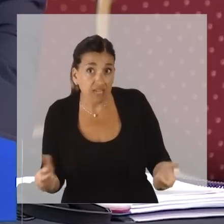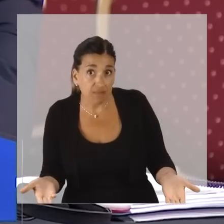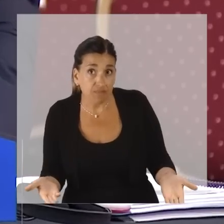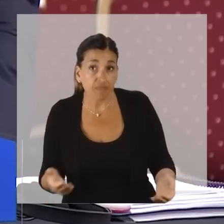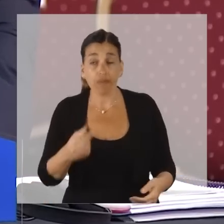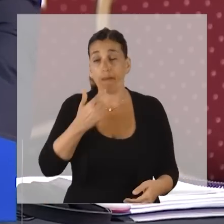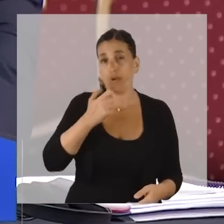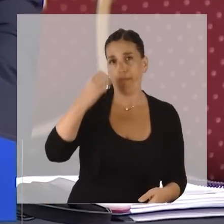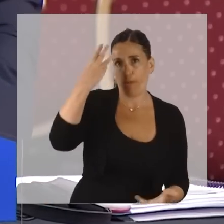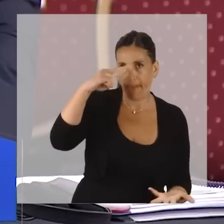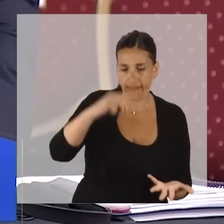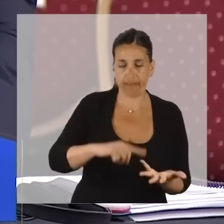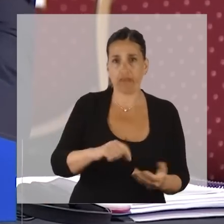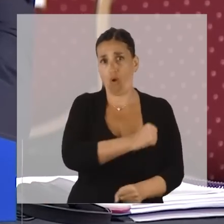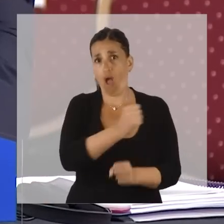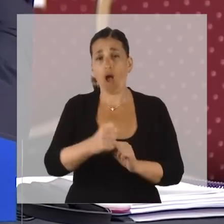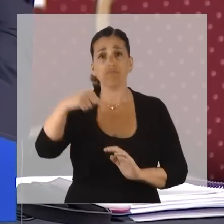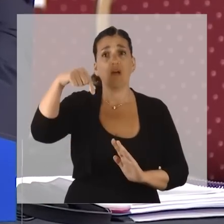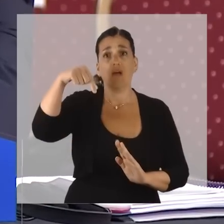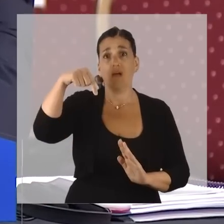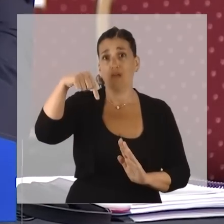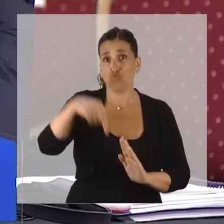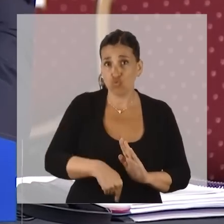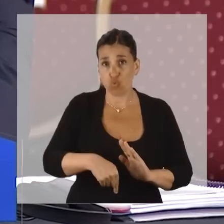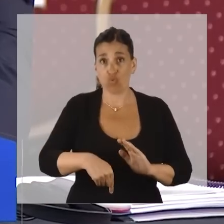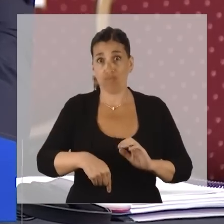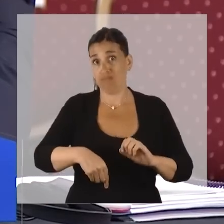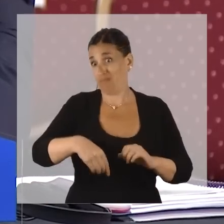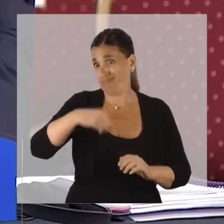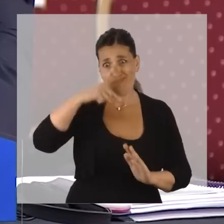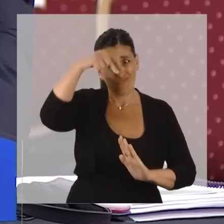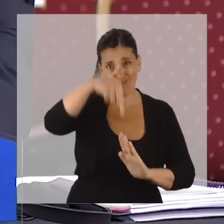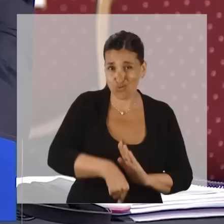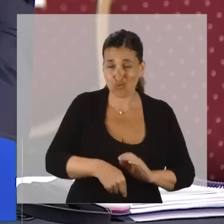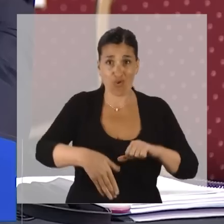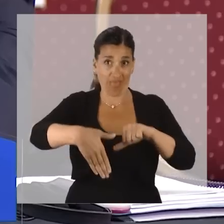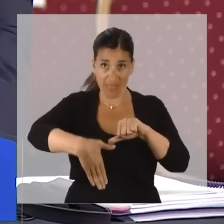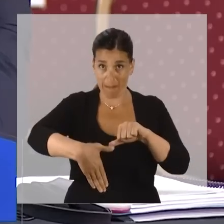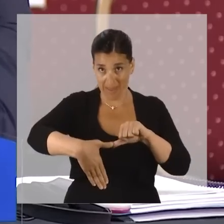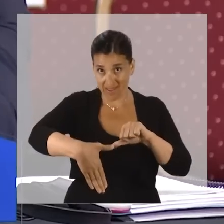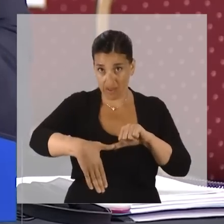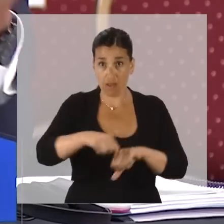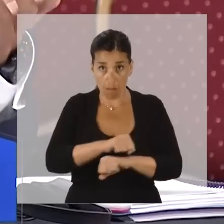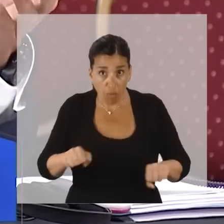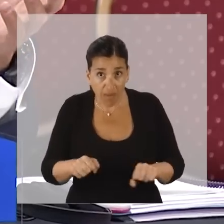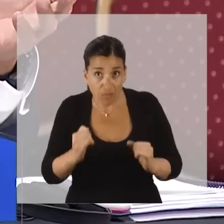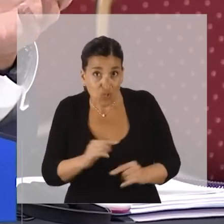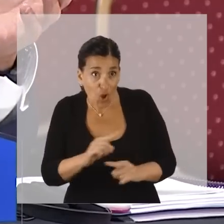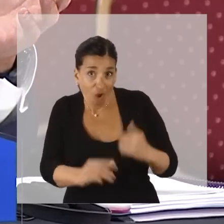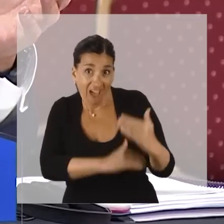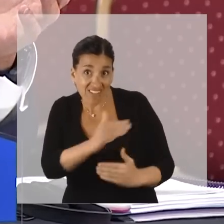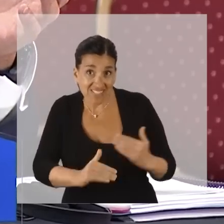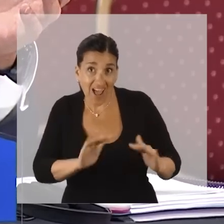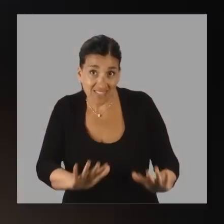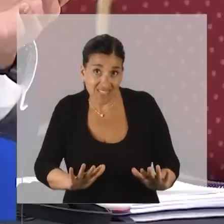desde México hasta el sur de América del Sur no podremos avanzar en ese